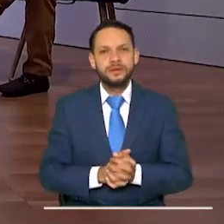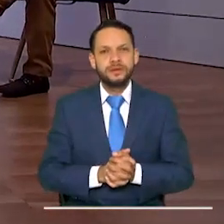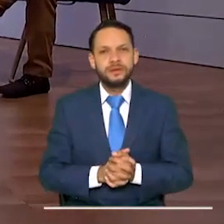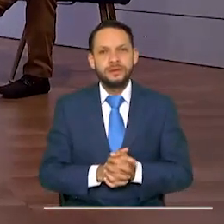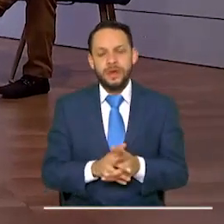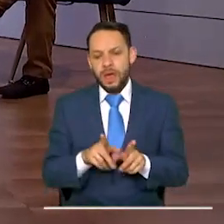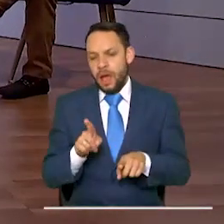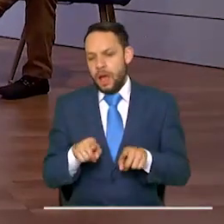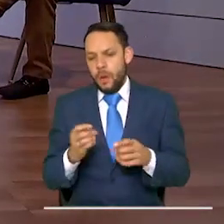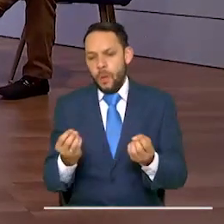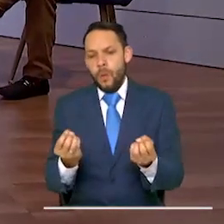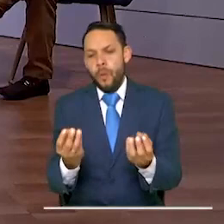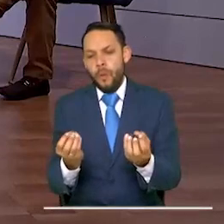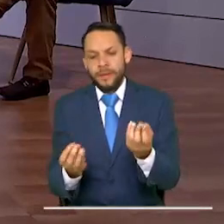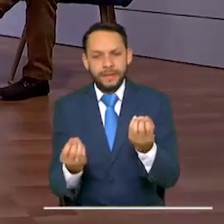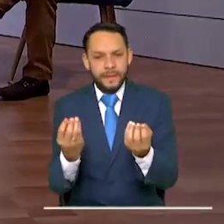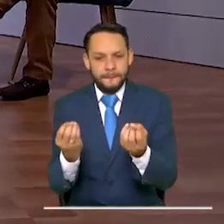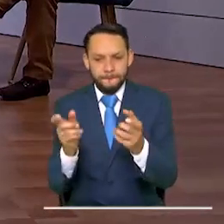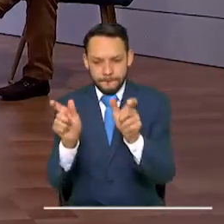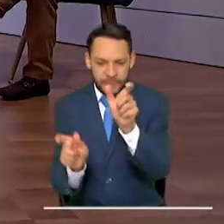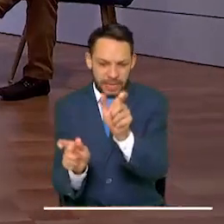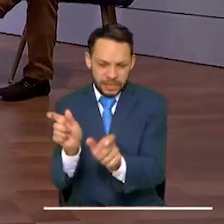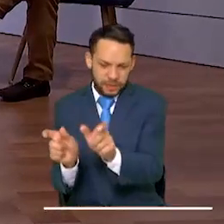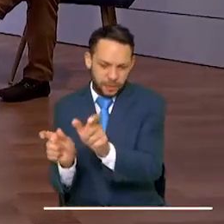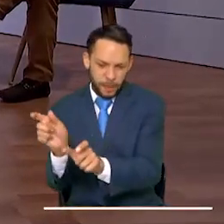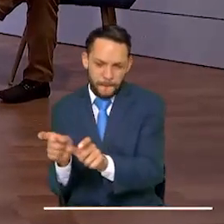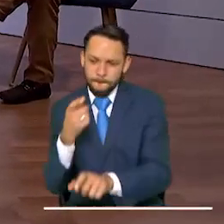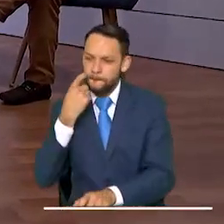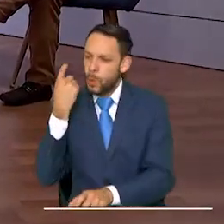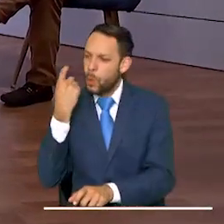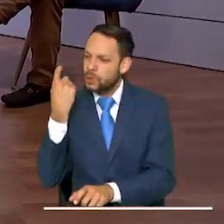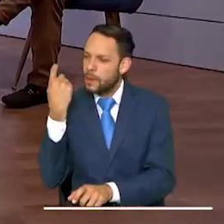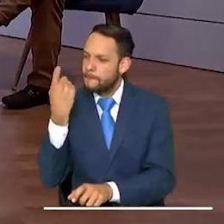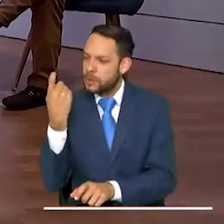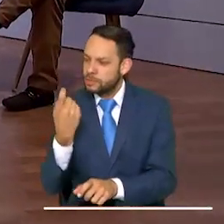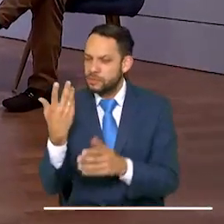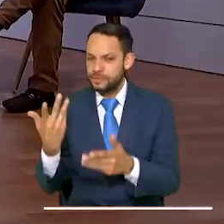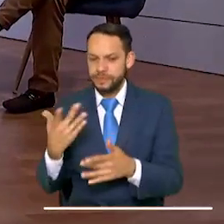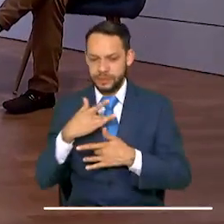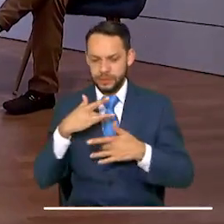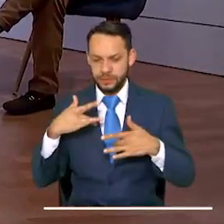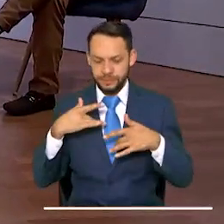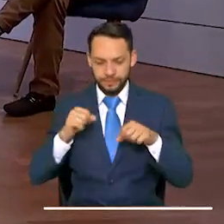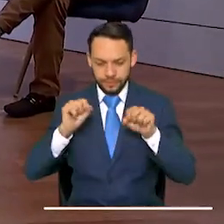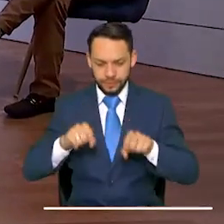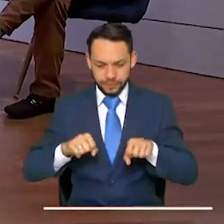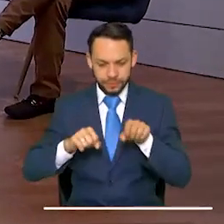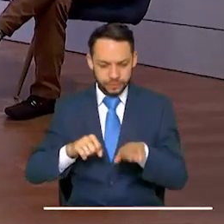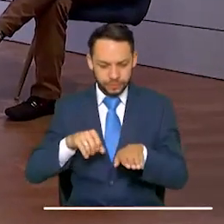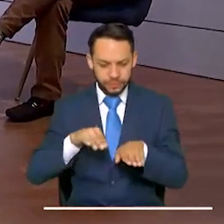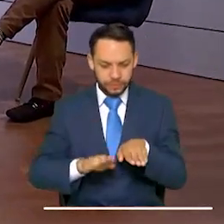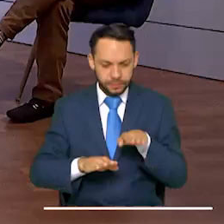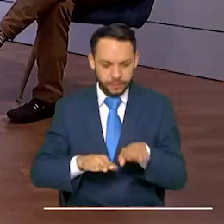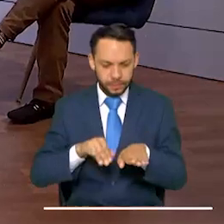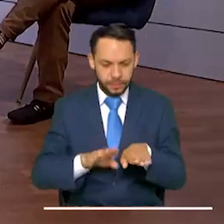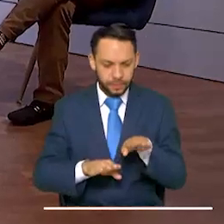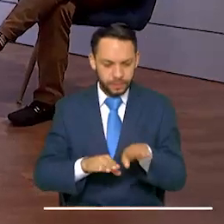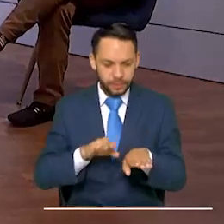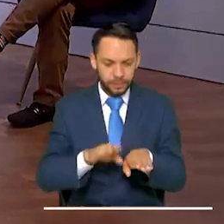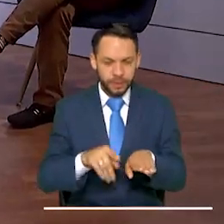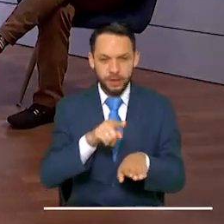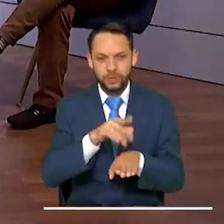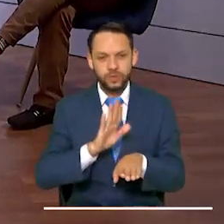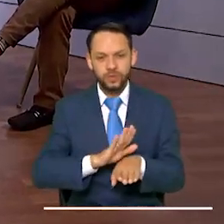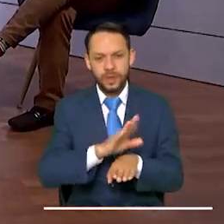Muchas personas pues están en búsqueda del camino de la salud. Cuando usted nos